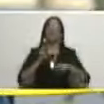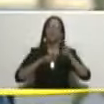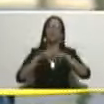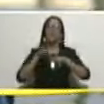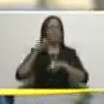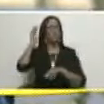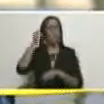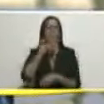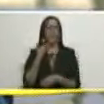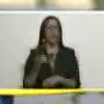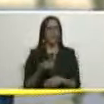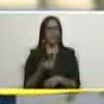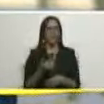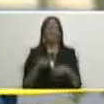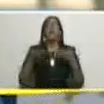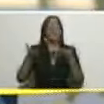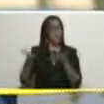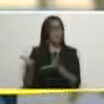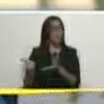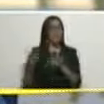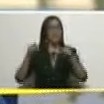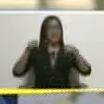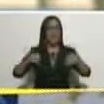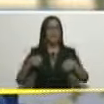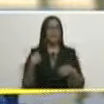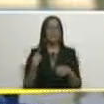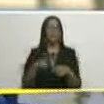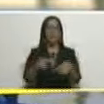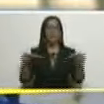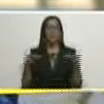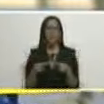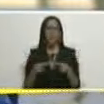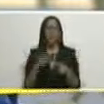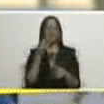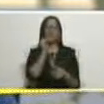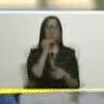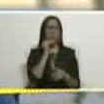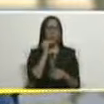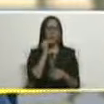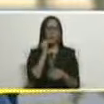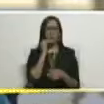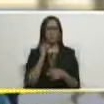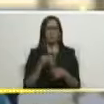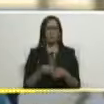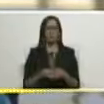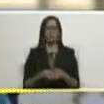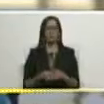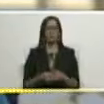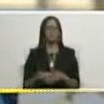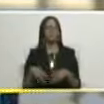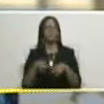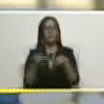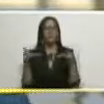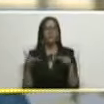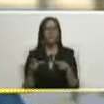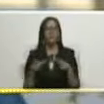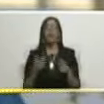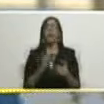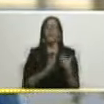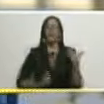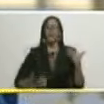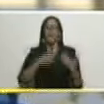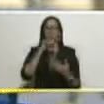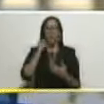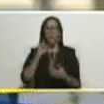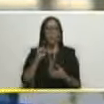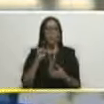futuro mejor. Y por eso esta primera zona de juventud, que en el marco también, presidente Nicolás